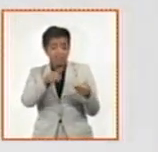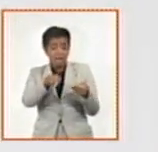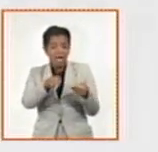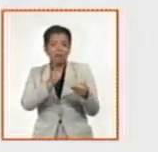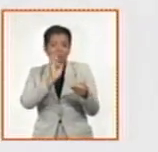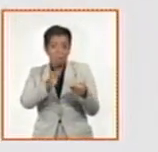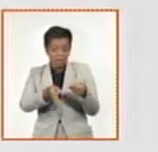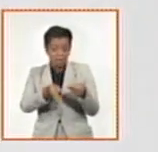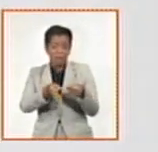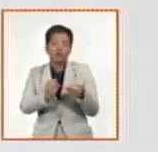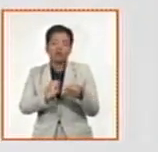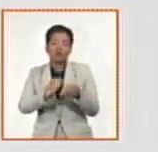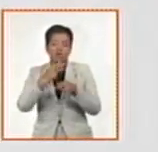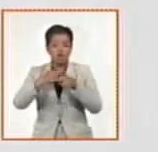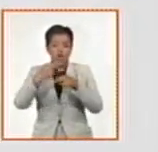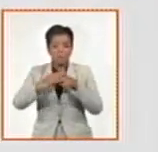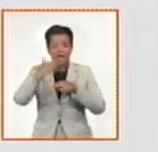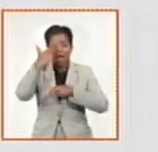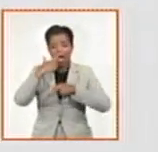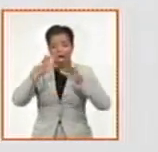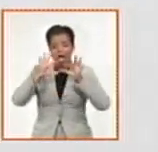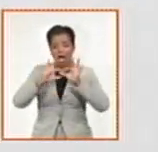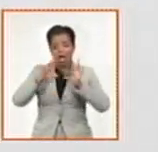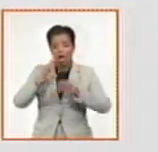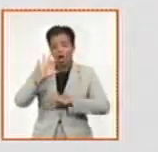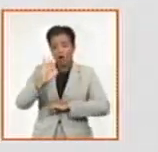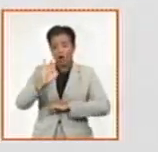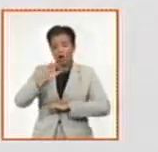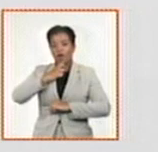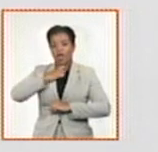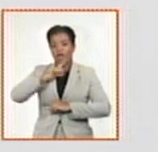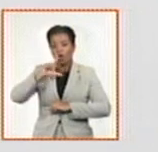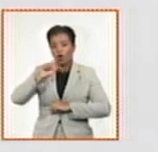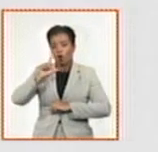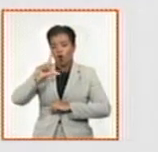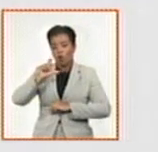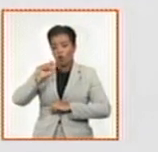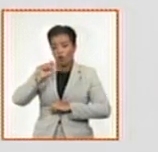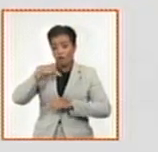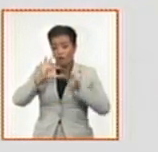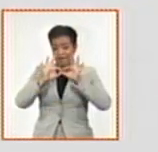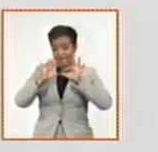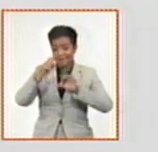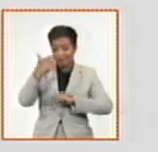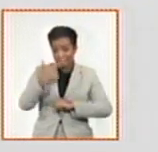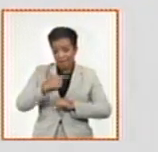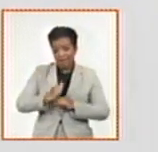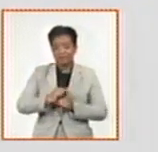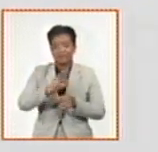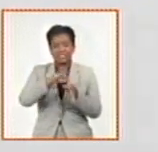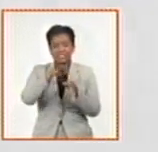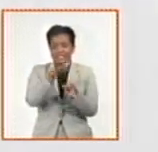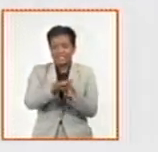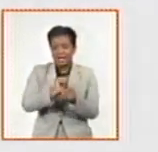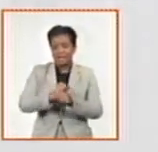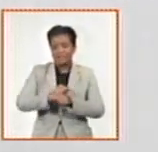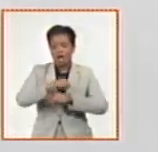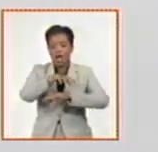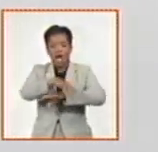nuestras generaciones antecesoras utilizaban esta práctica, la asociación de cultivo, la tracción